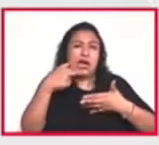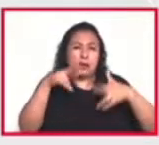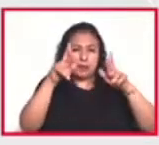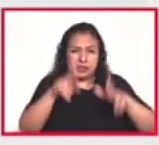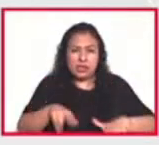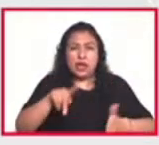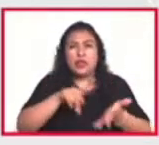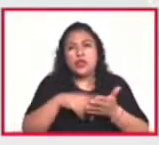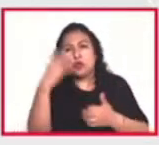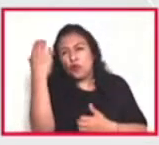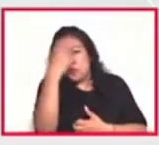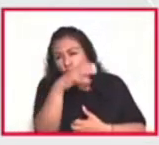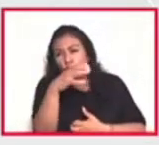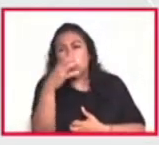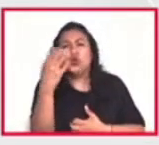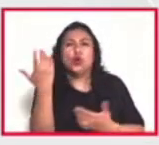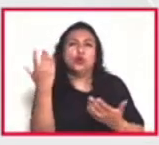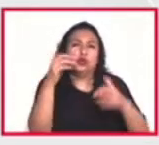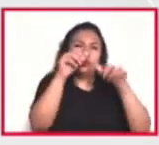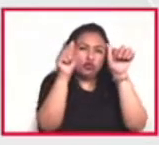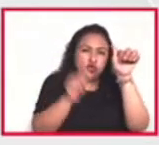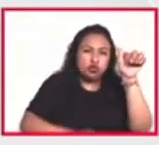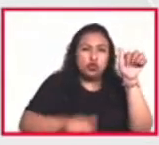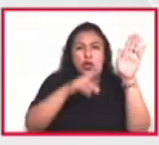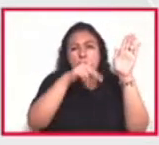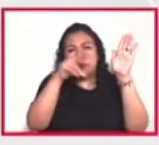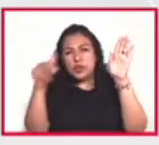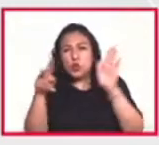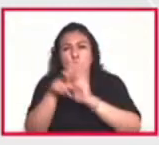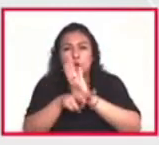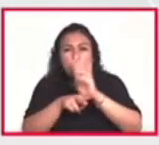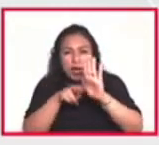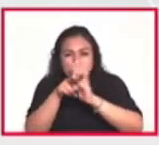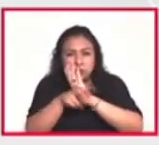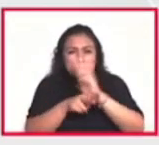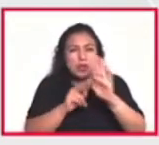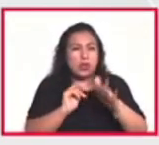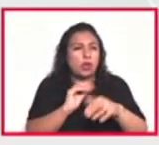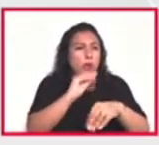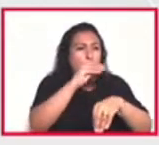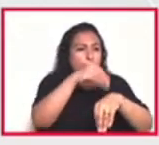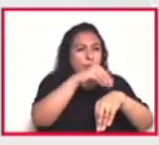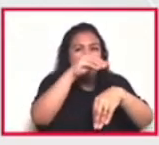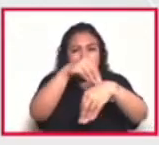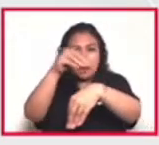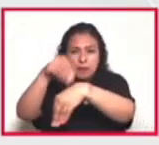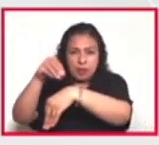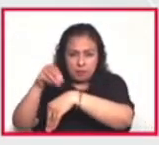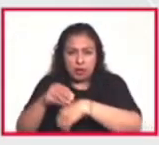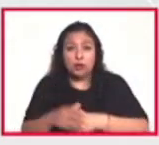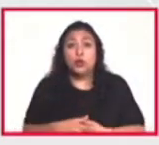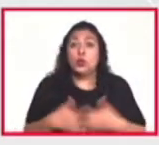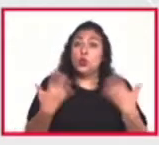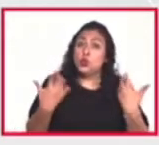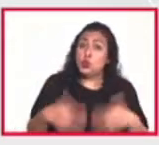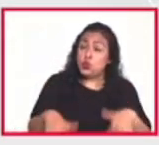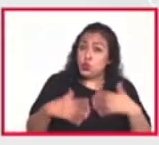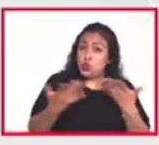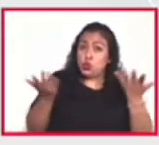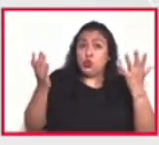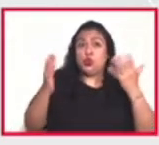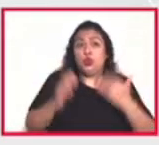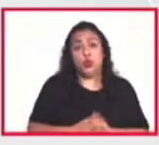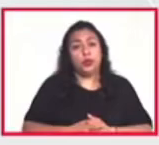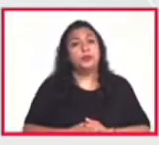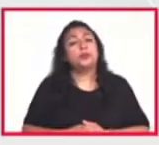de fotografías, esculturas, pinturas, videos e instalaciones. Vaya, Valentina, pues digamos que